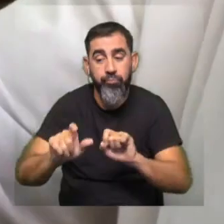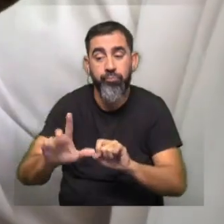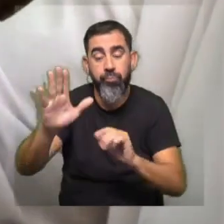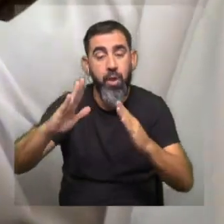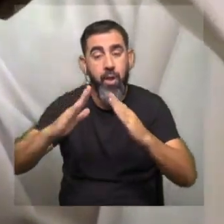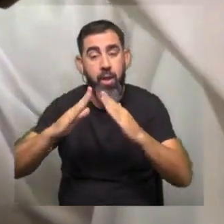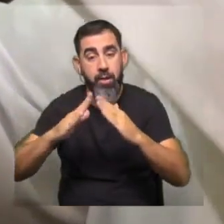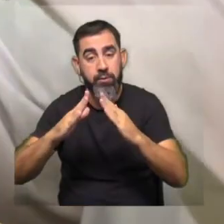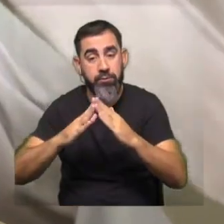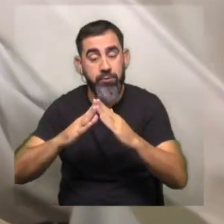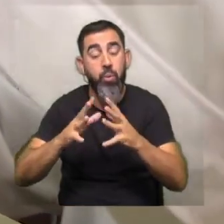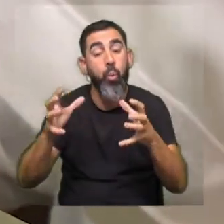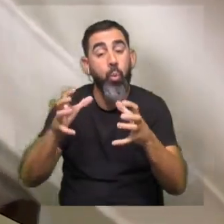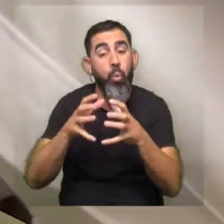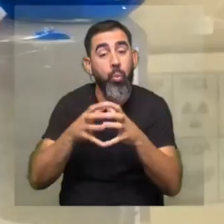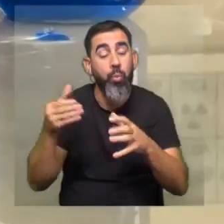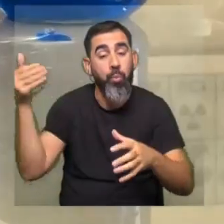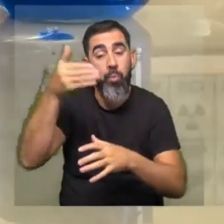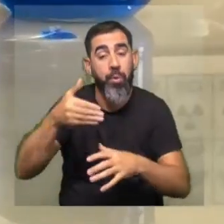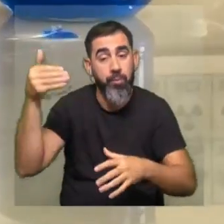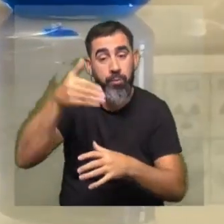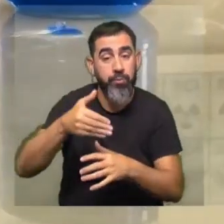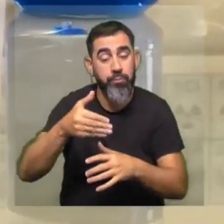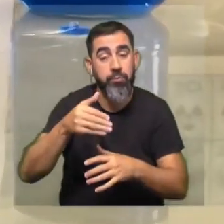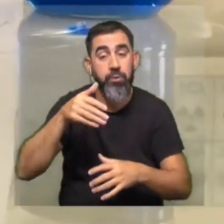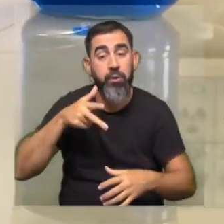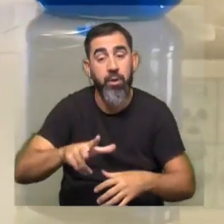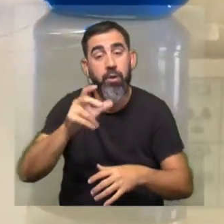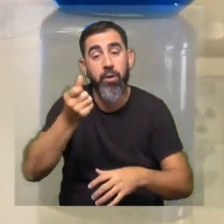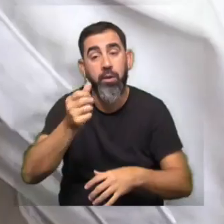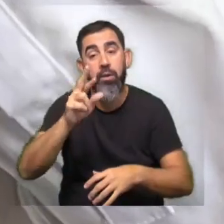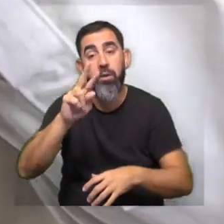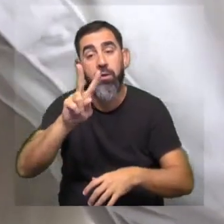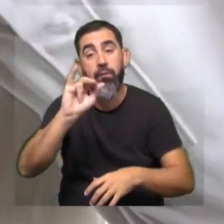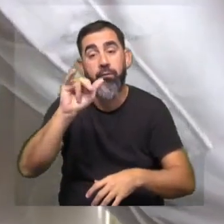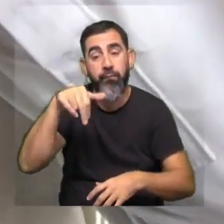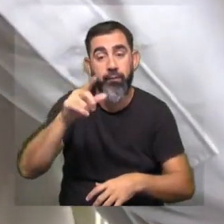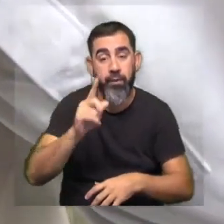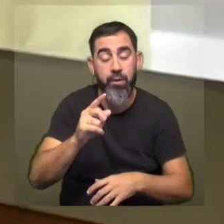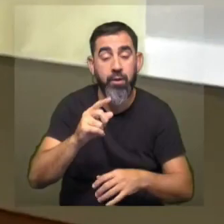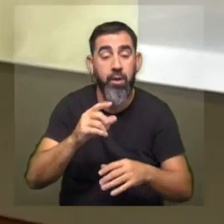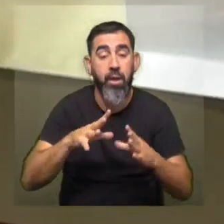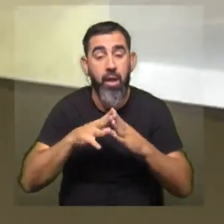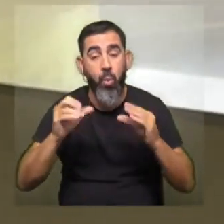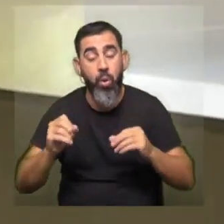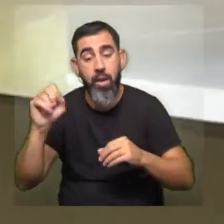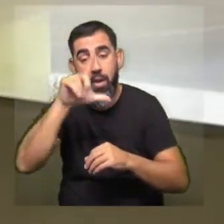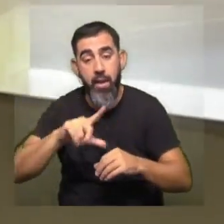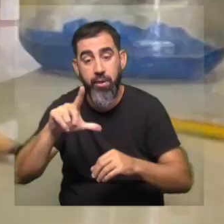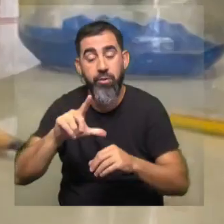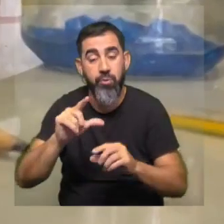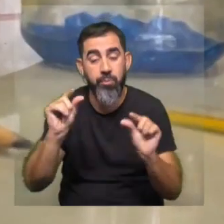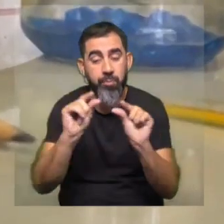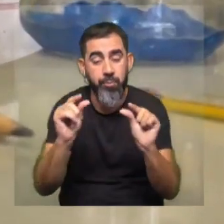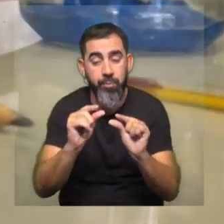casas. Las categorías para participar son Jardín, destinada a grupos de primaria y secundaria, que con